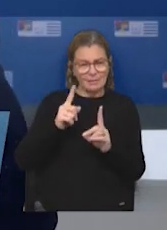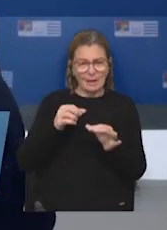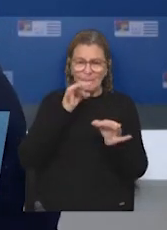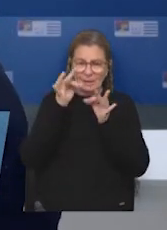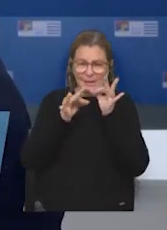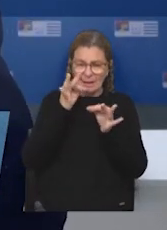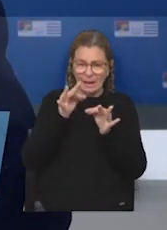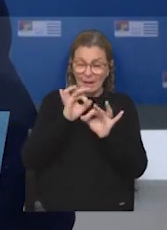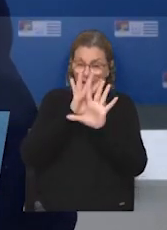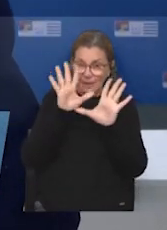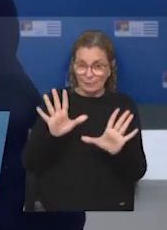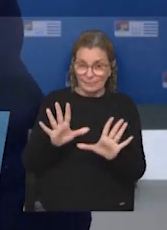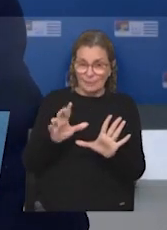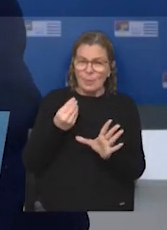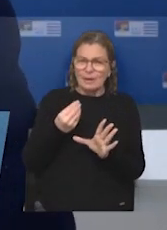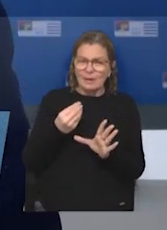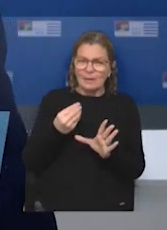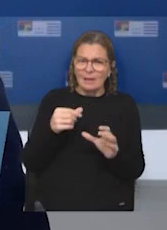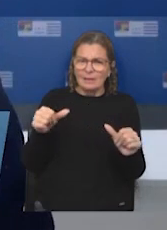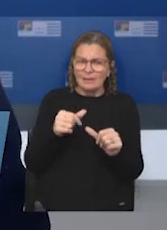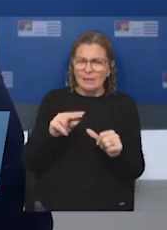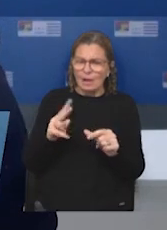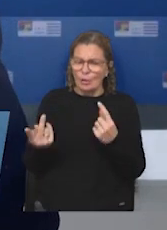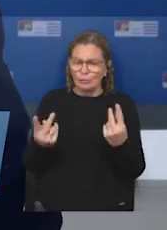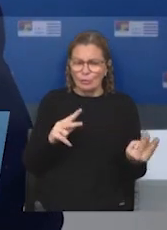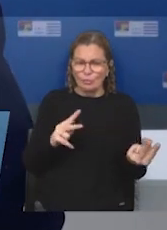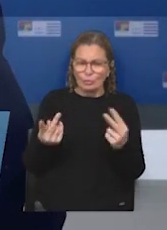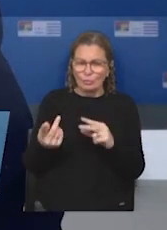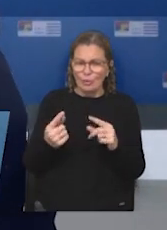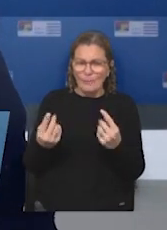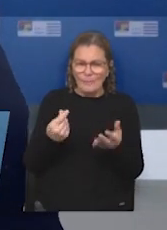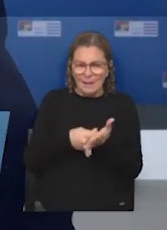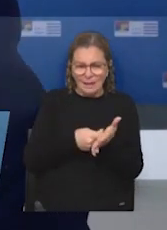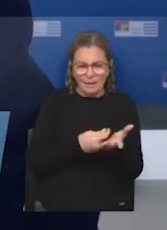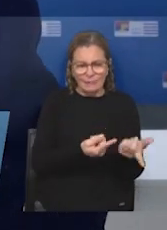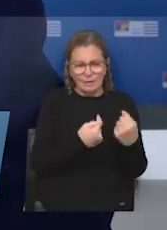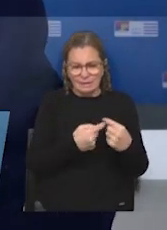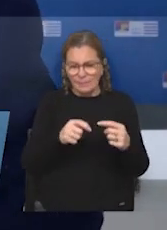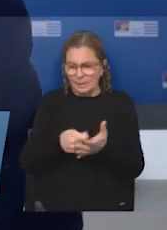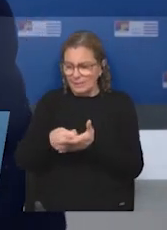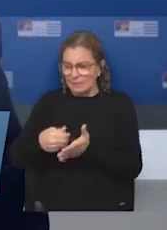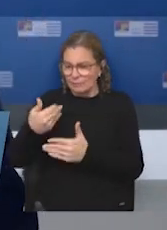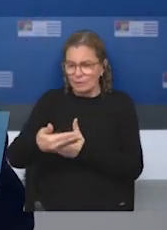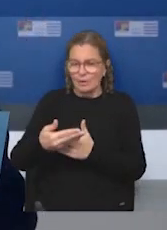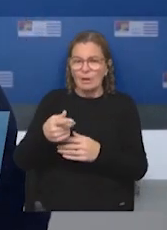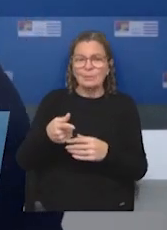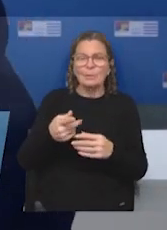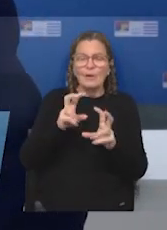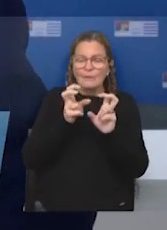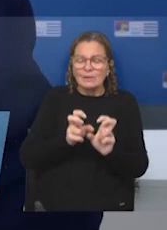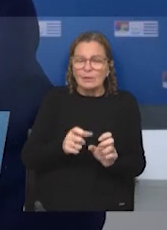explicar con Claridad Cómo era que funcionaba esta doble caja digamos lo que hubo hasta ahora es una investigación